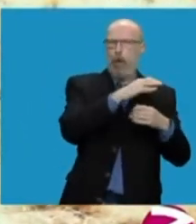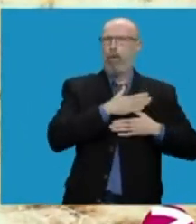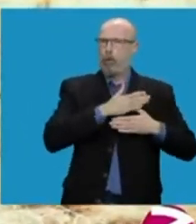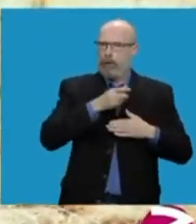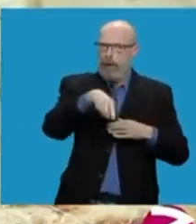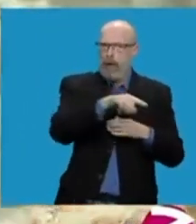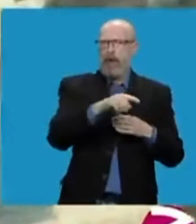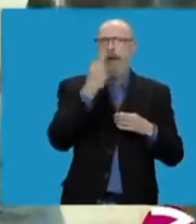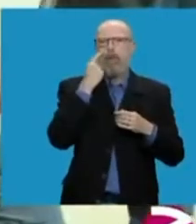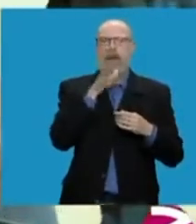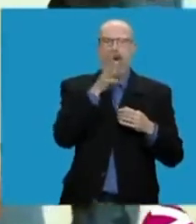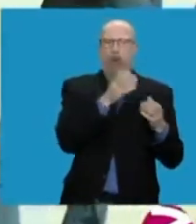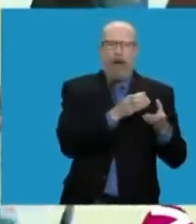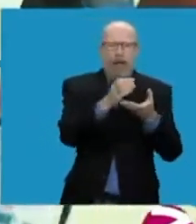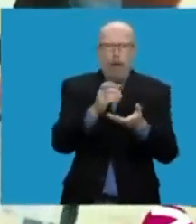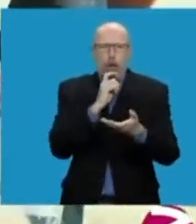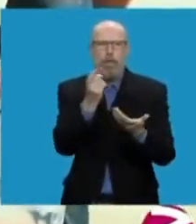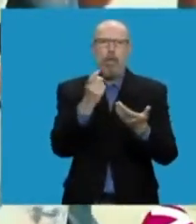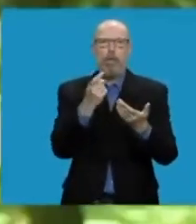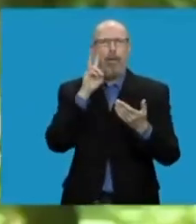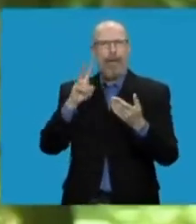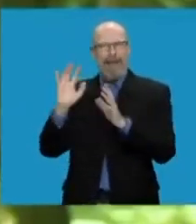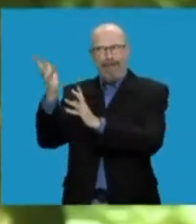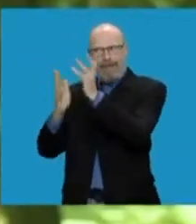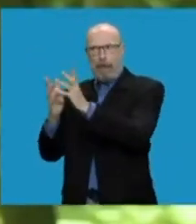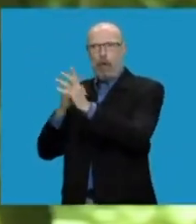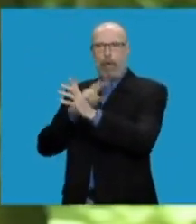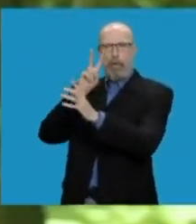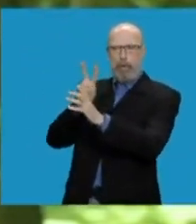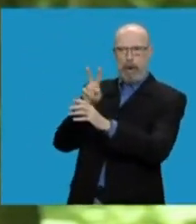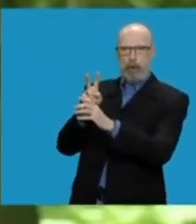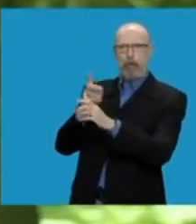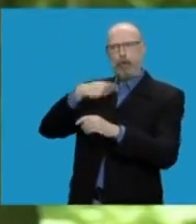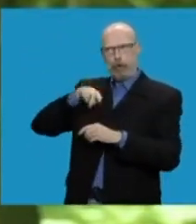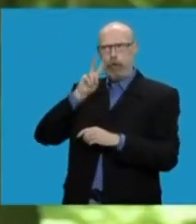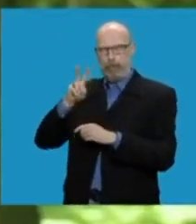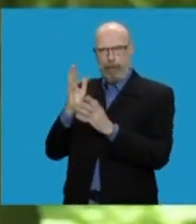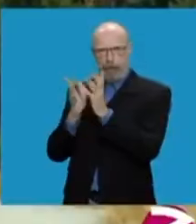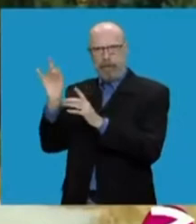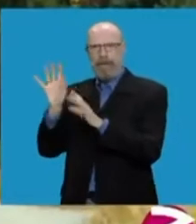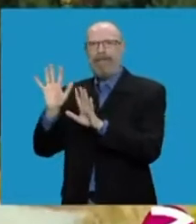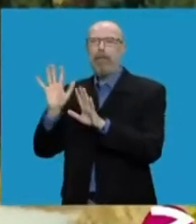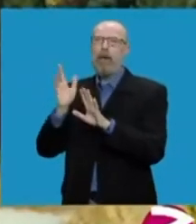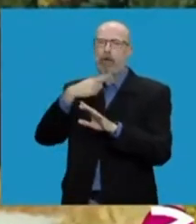agua, bueno, pues ver lo que es un incendio al otro lado. Nosotros también informábamos del fuego, pero esto era otra cosa.